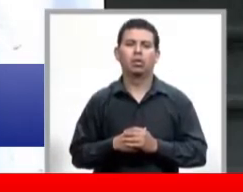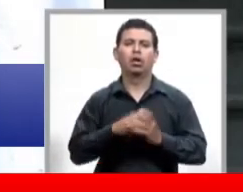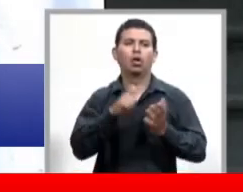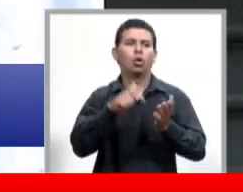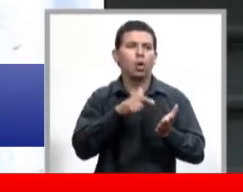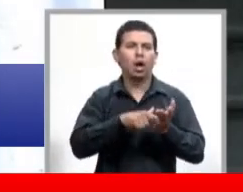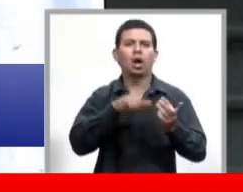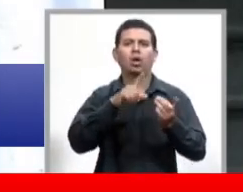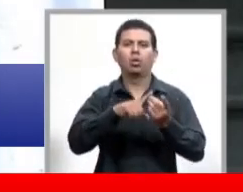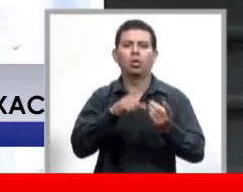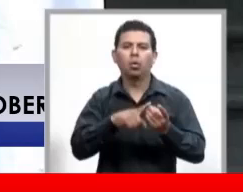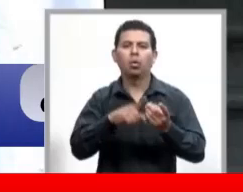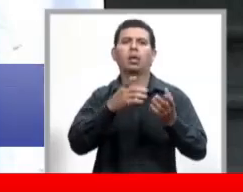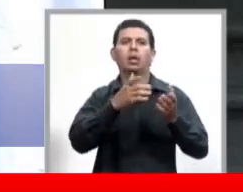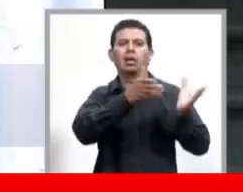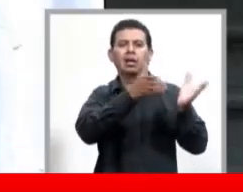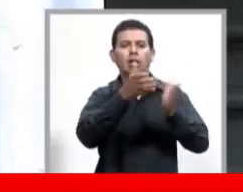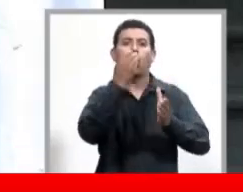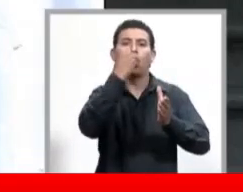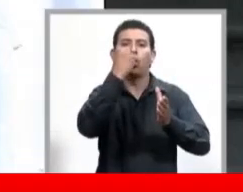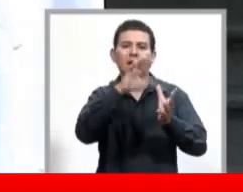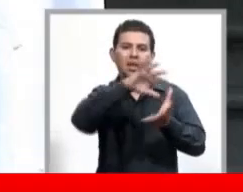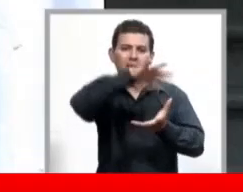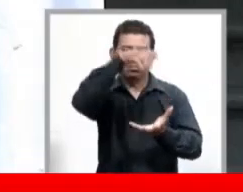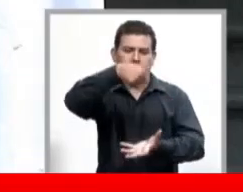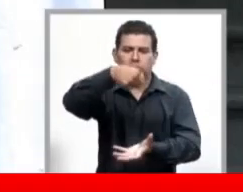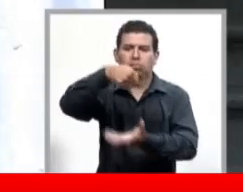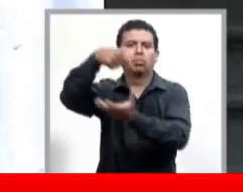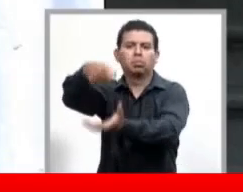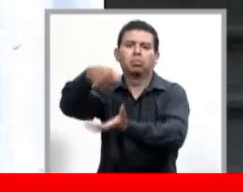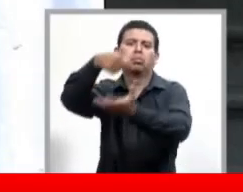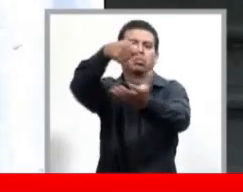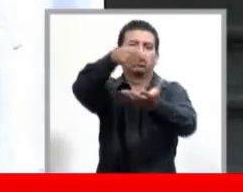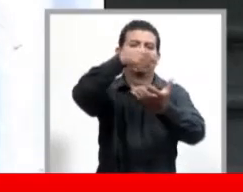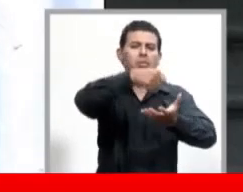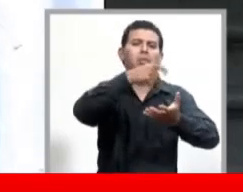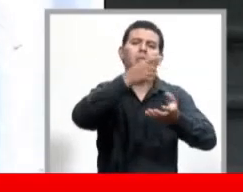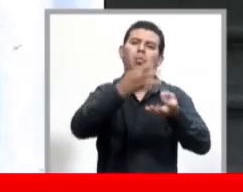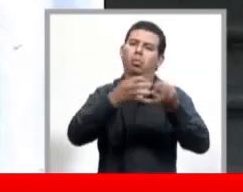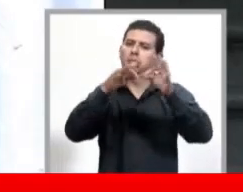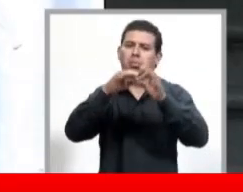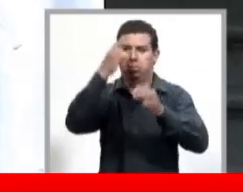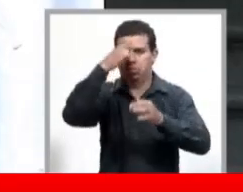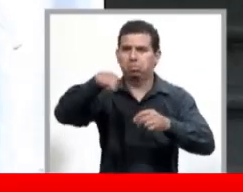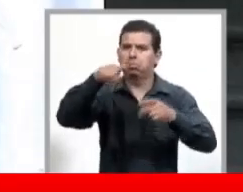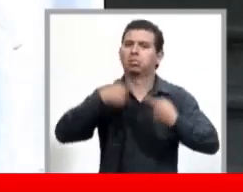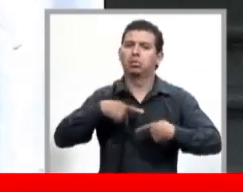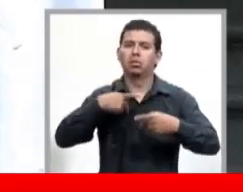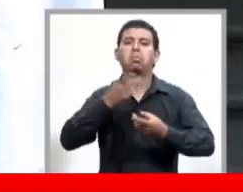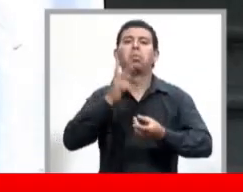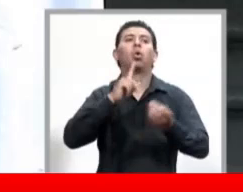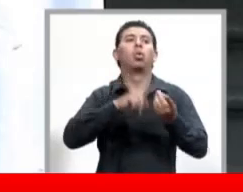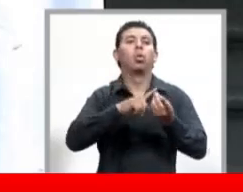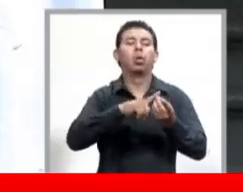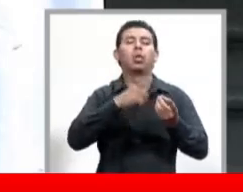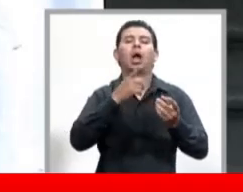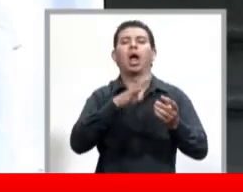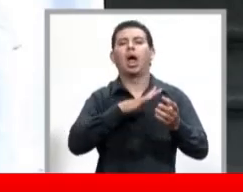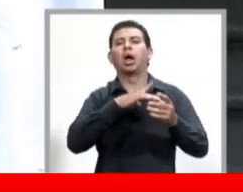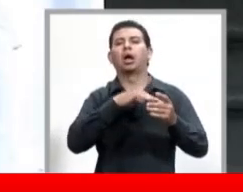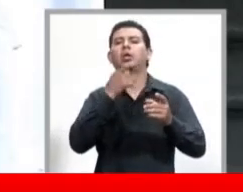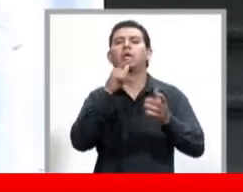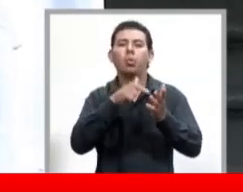entregarán estas canastas alimentarias que son fundamentales para el acompañamiento.